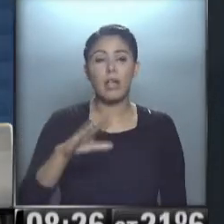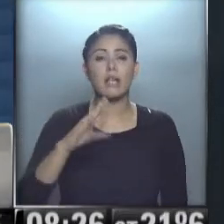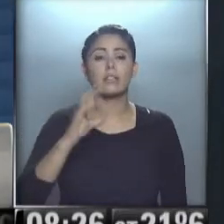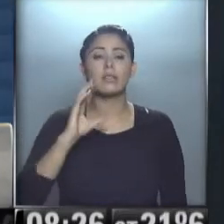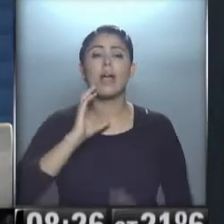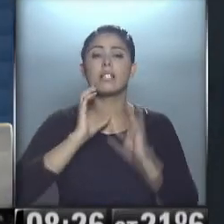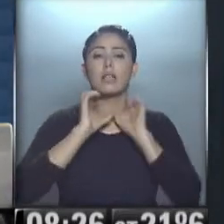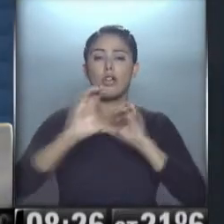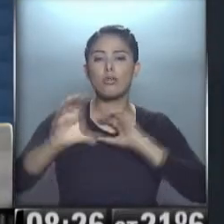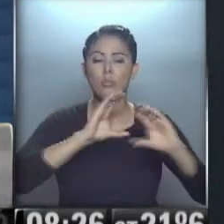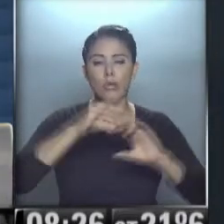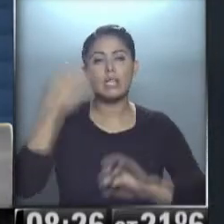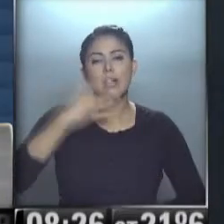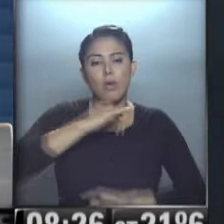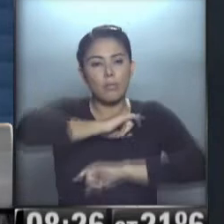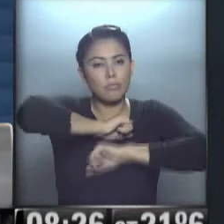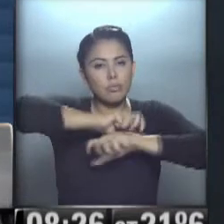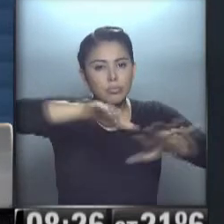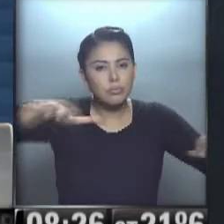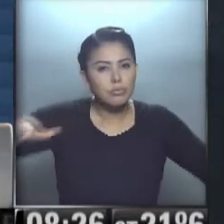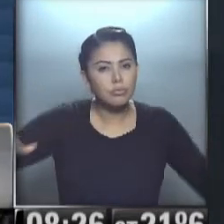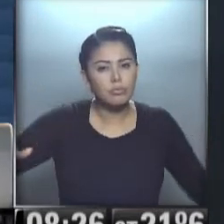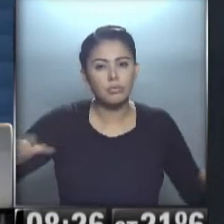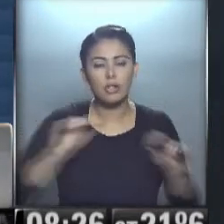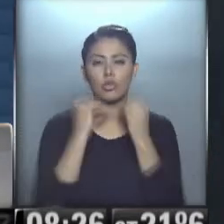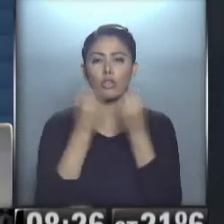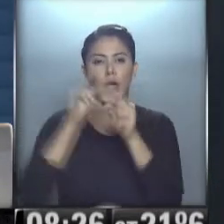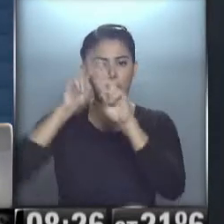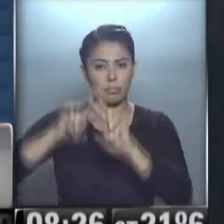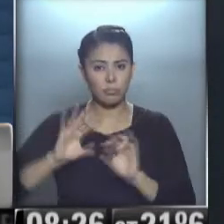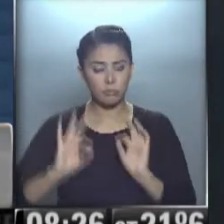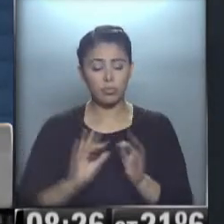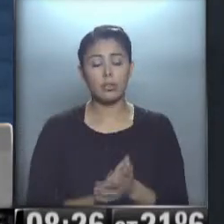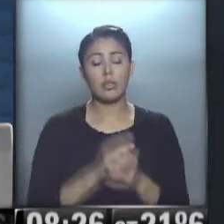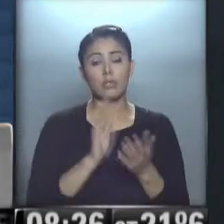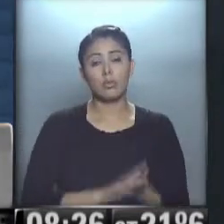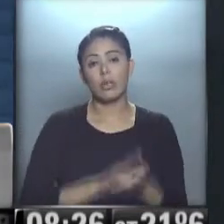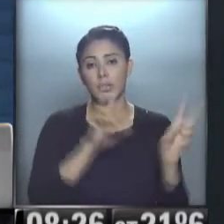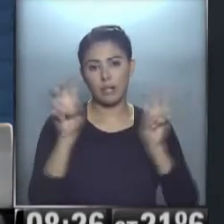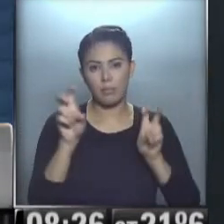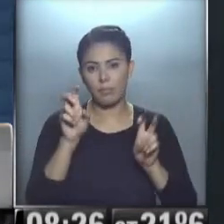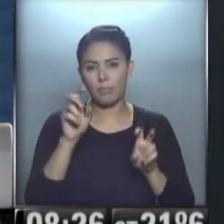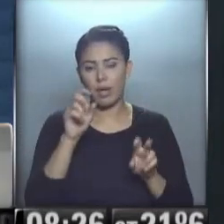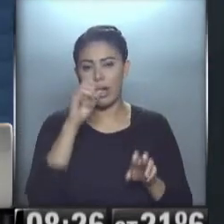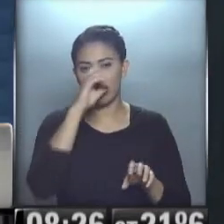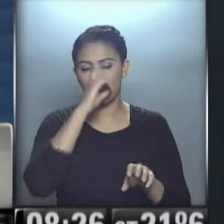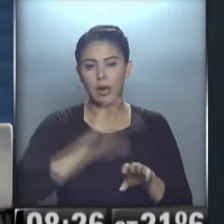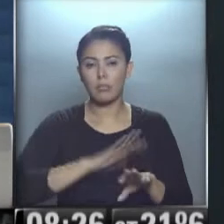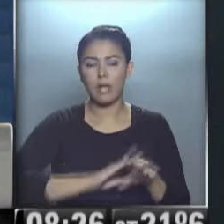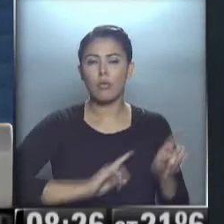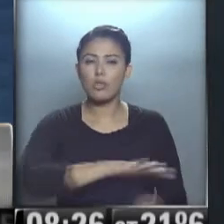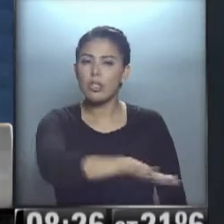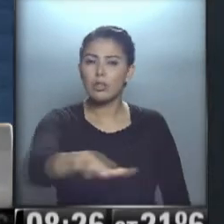será el encargado de transmitir el resultado de la misma. Y respecto al tema de involucramiento de